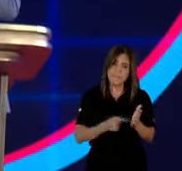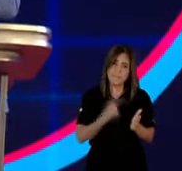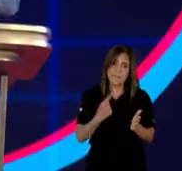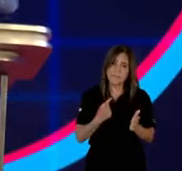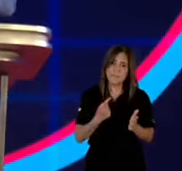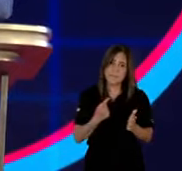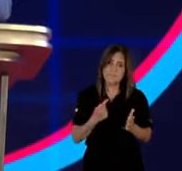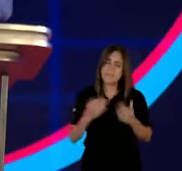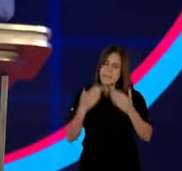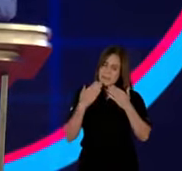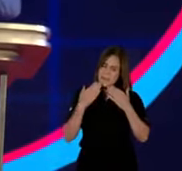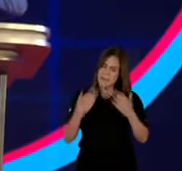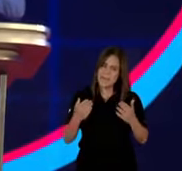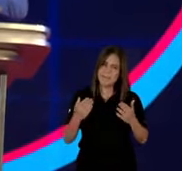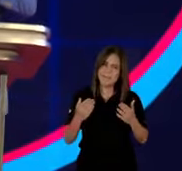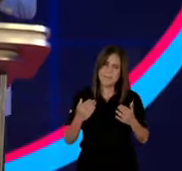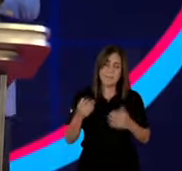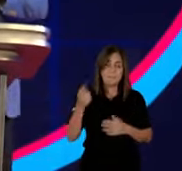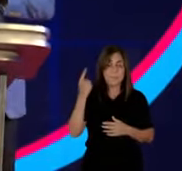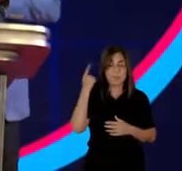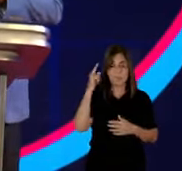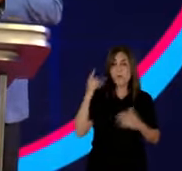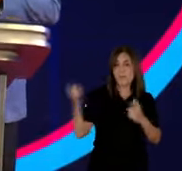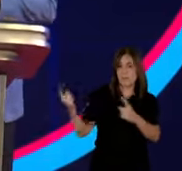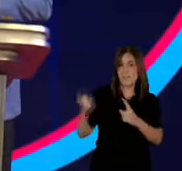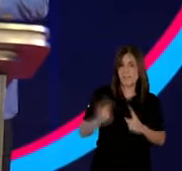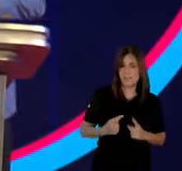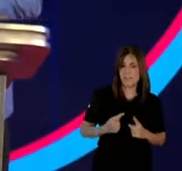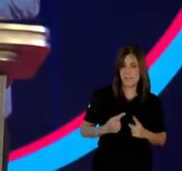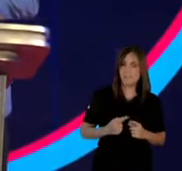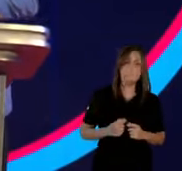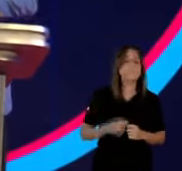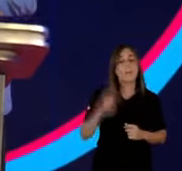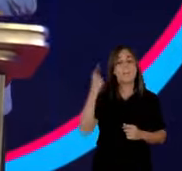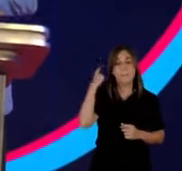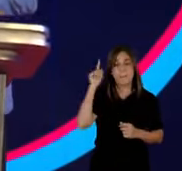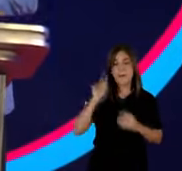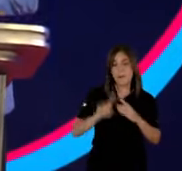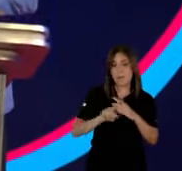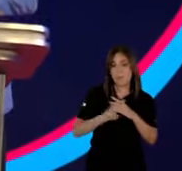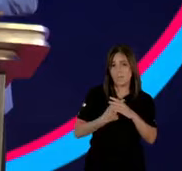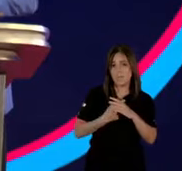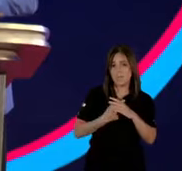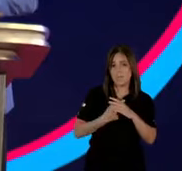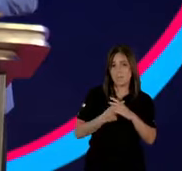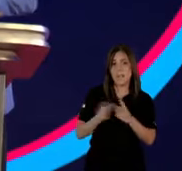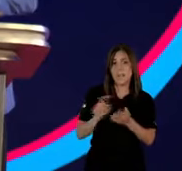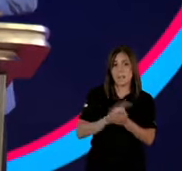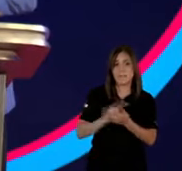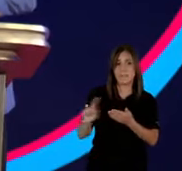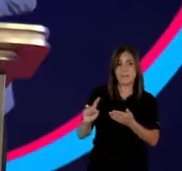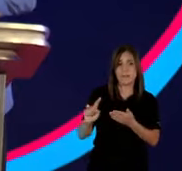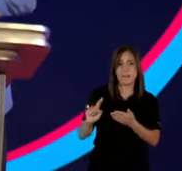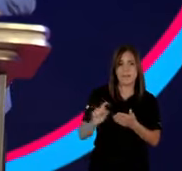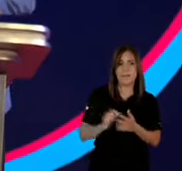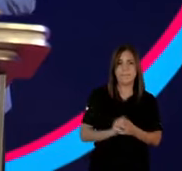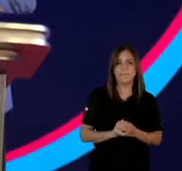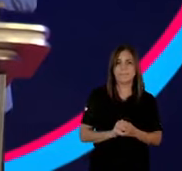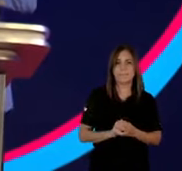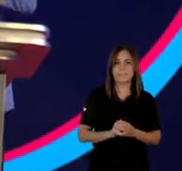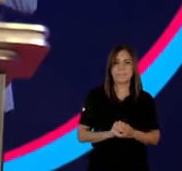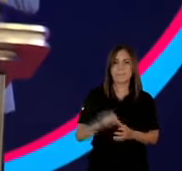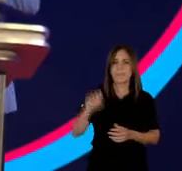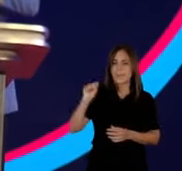comenzar la semana hoy. En esta nueva semana que el Señor nos permite que esté con nosotros. Le menciono